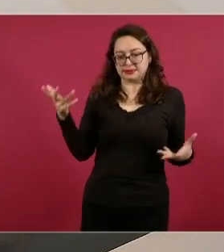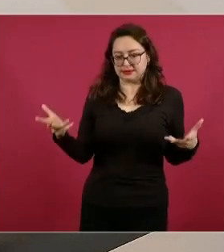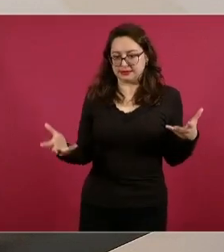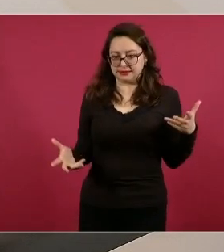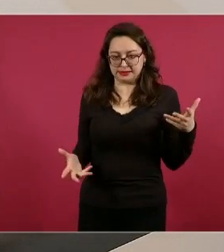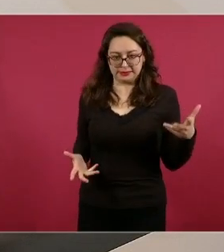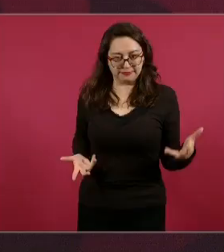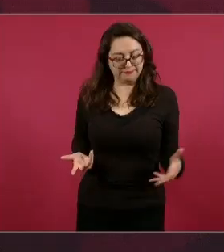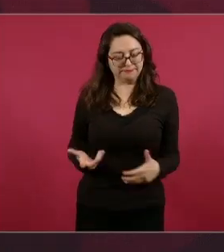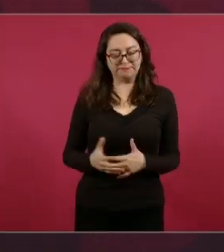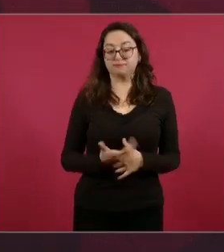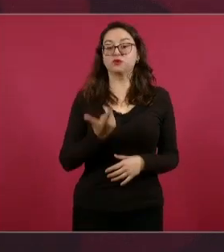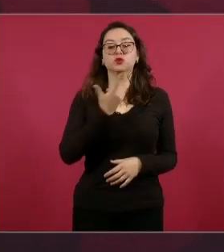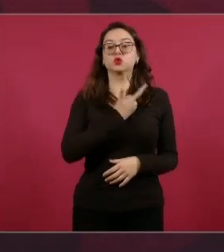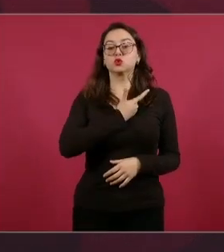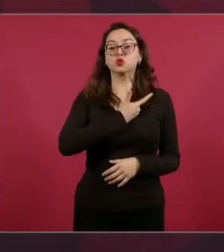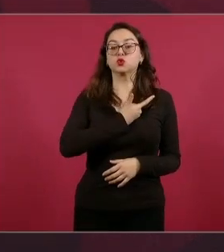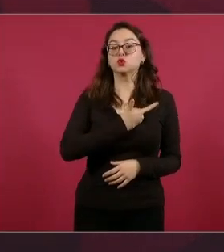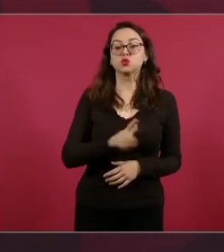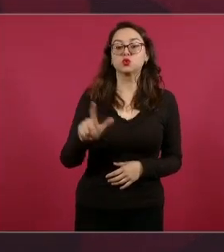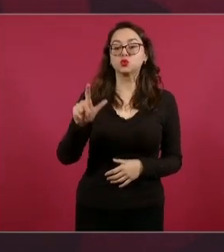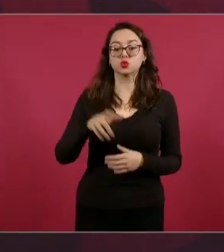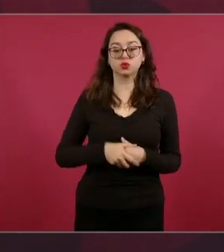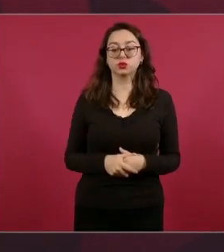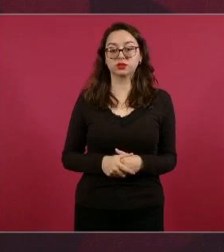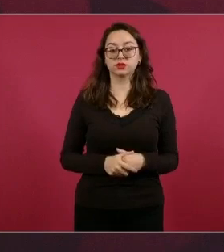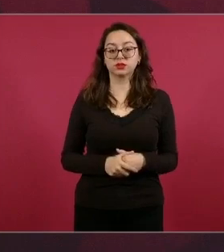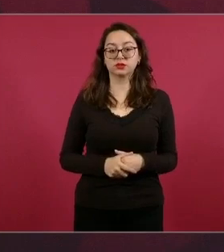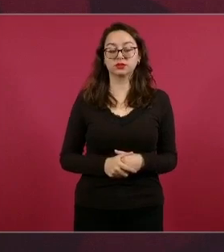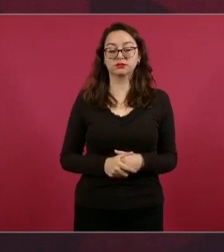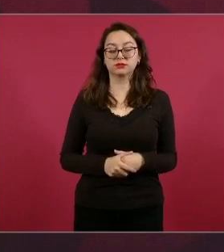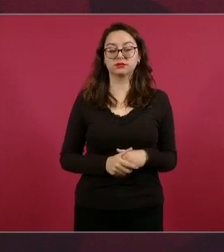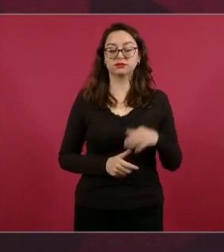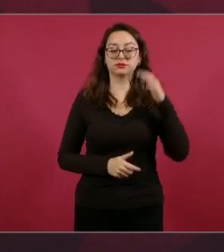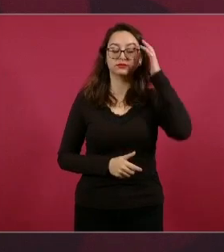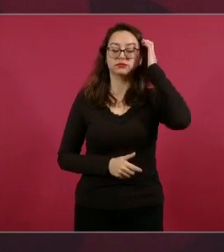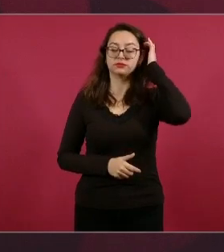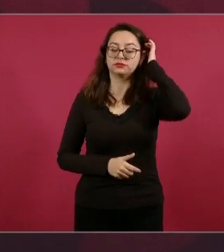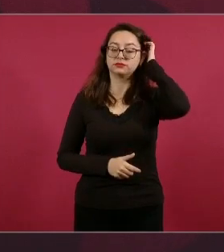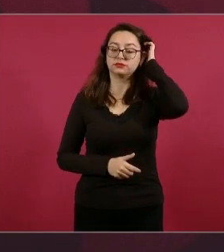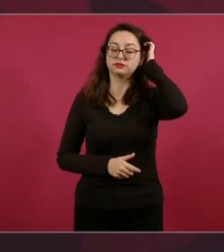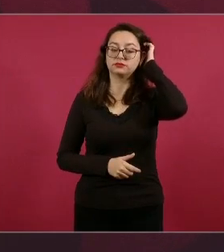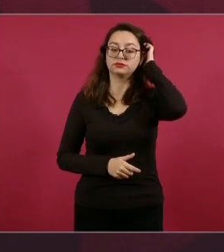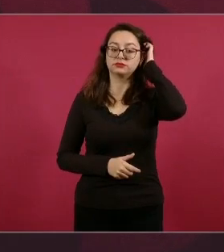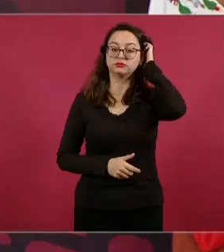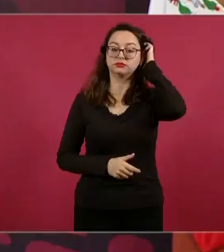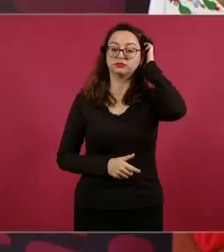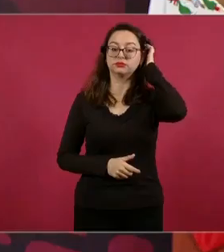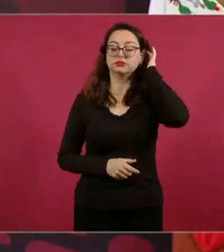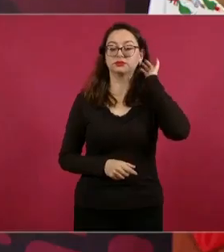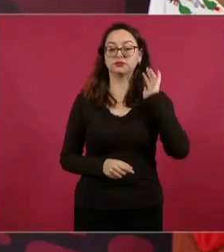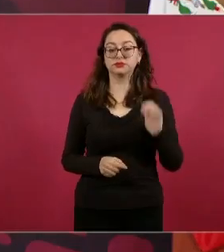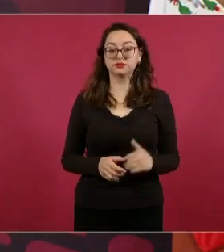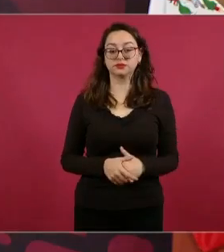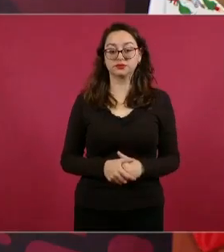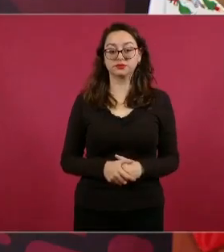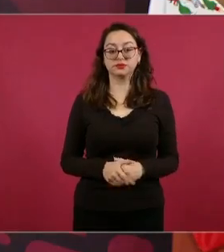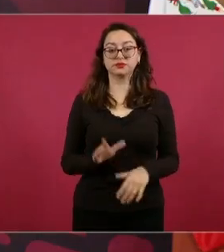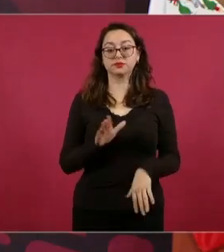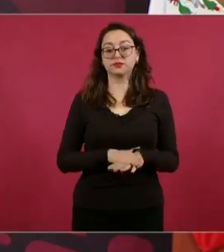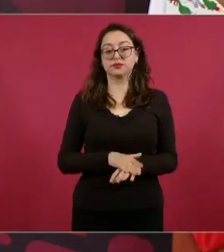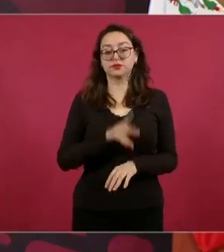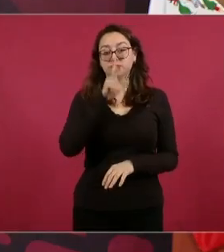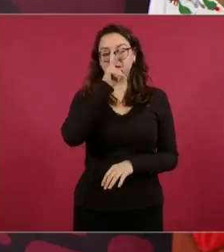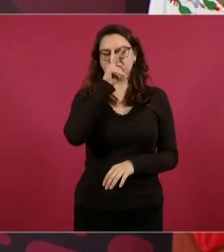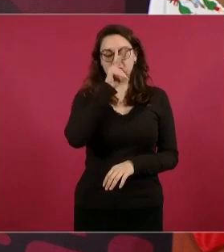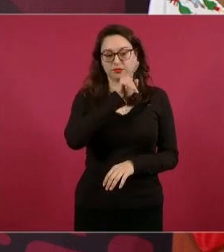no aplica. Y más en las generaciones que les